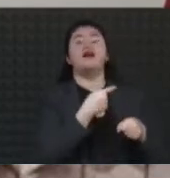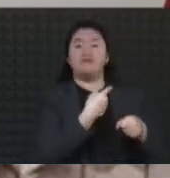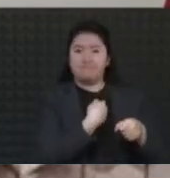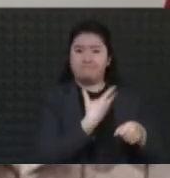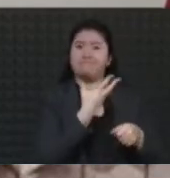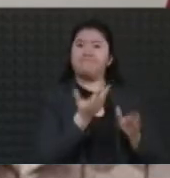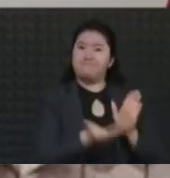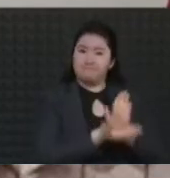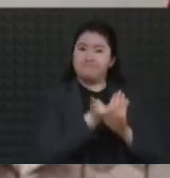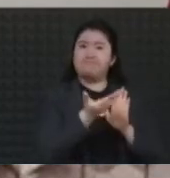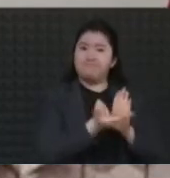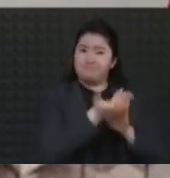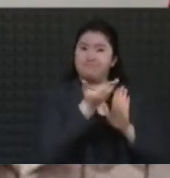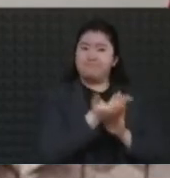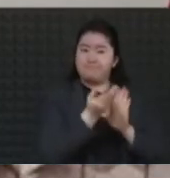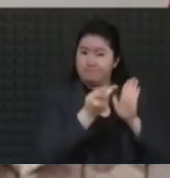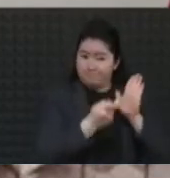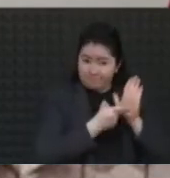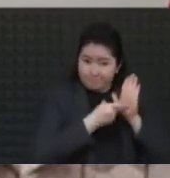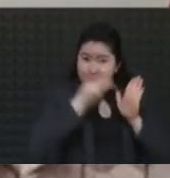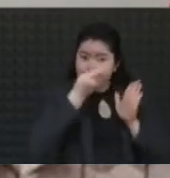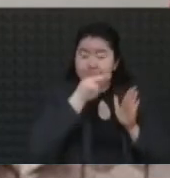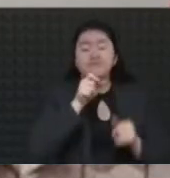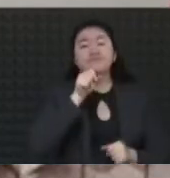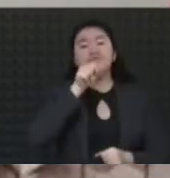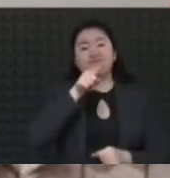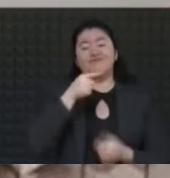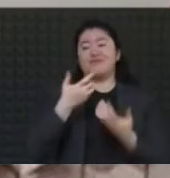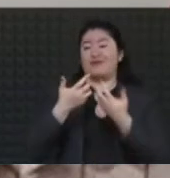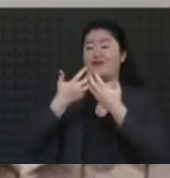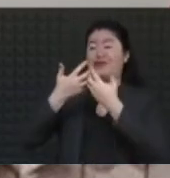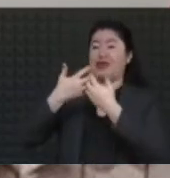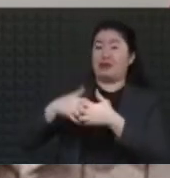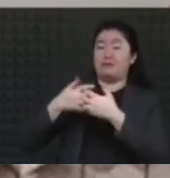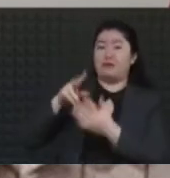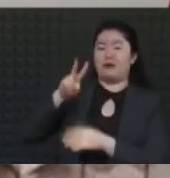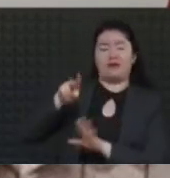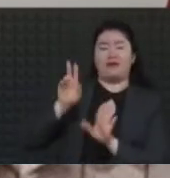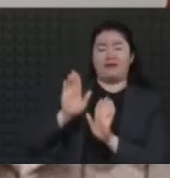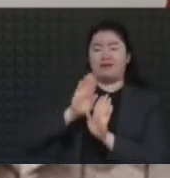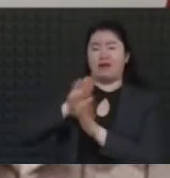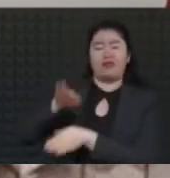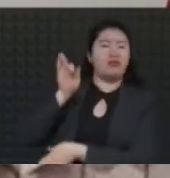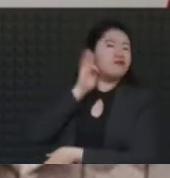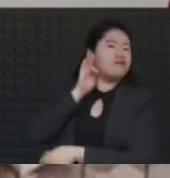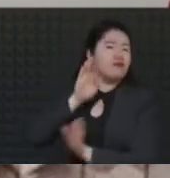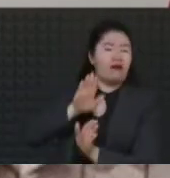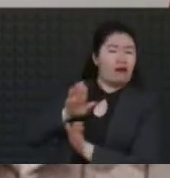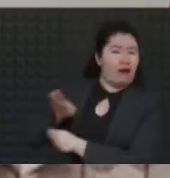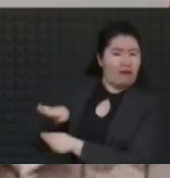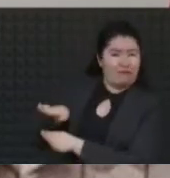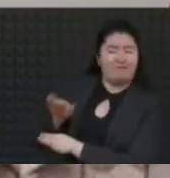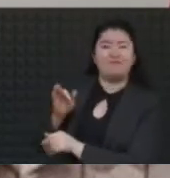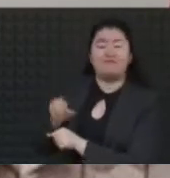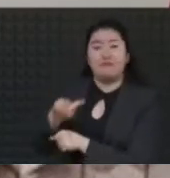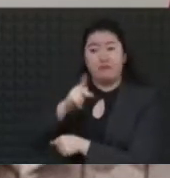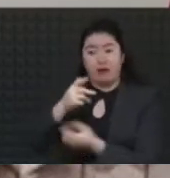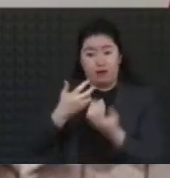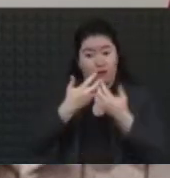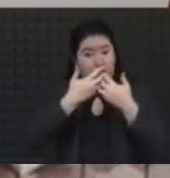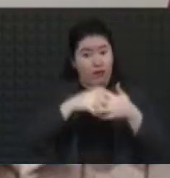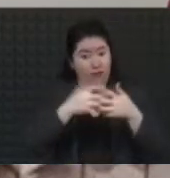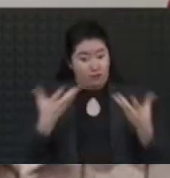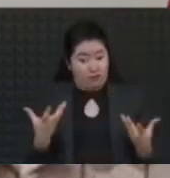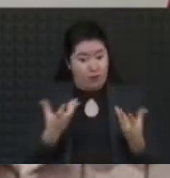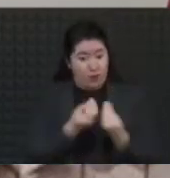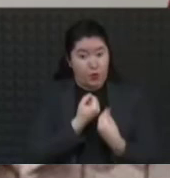gran disposición, eso es pues la verdad muy importante, se han portado a la altura y han estado